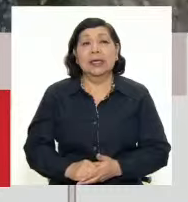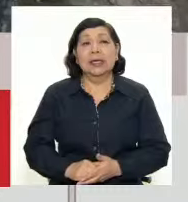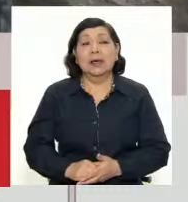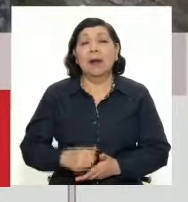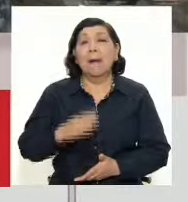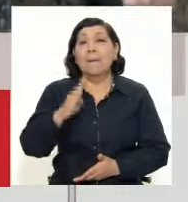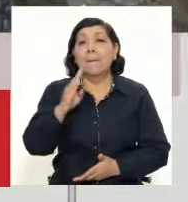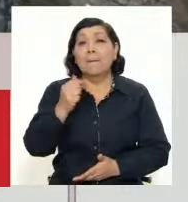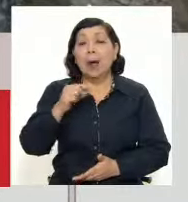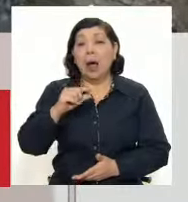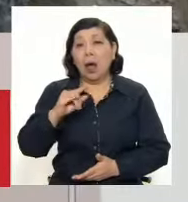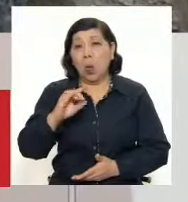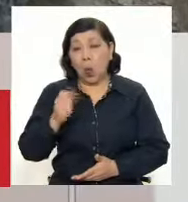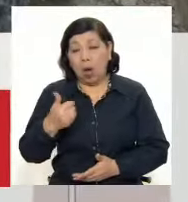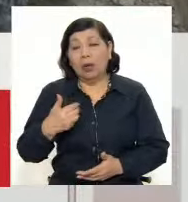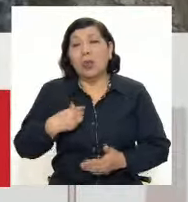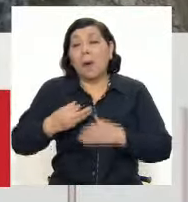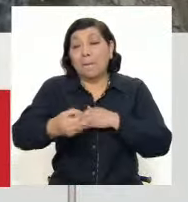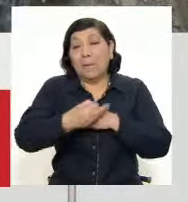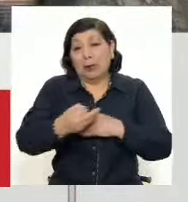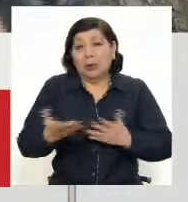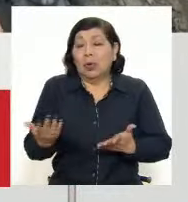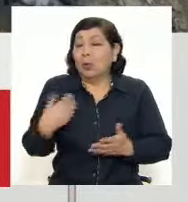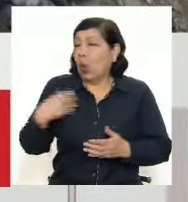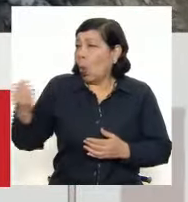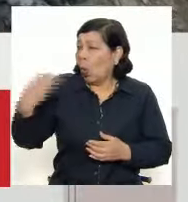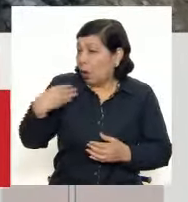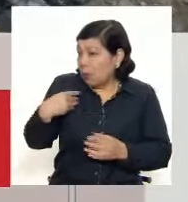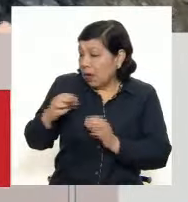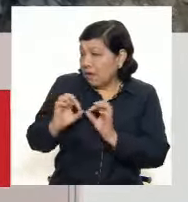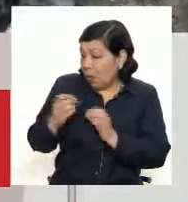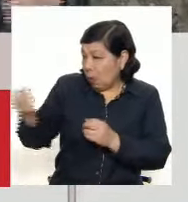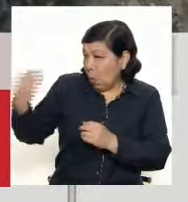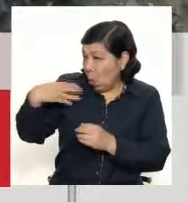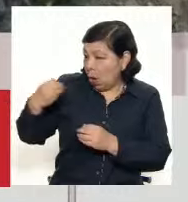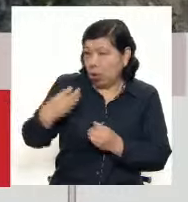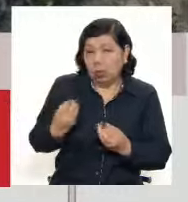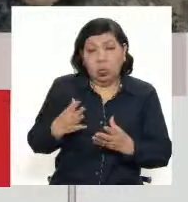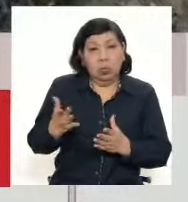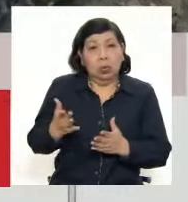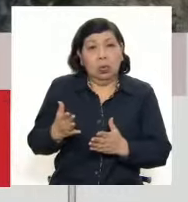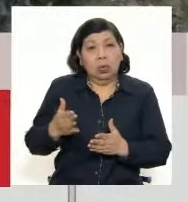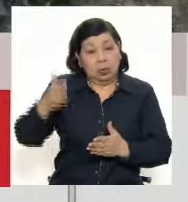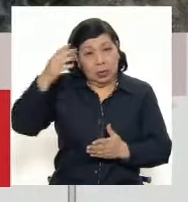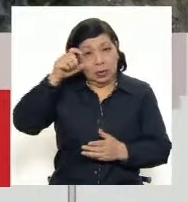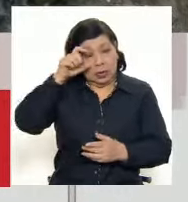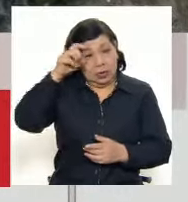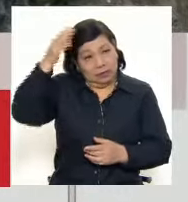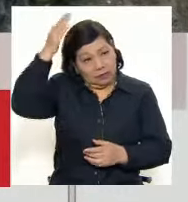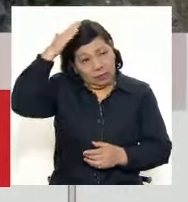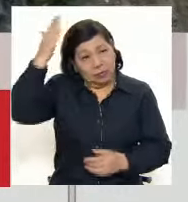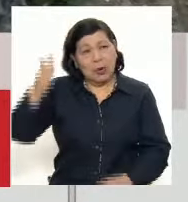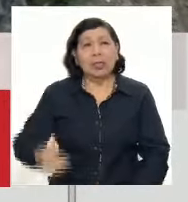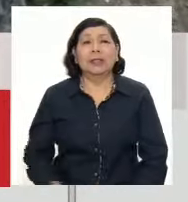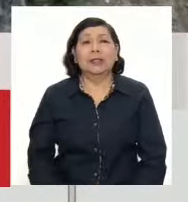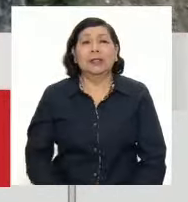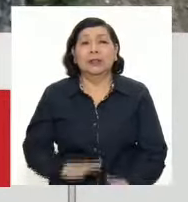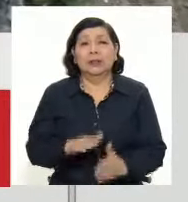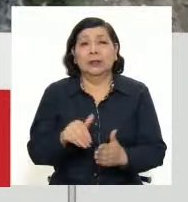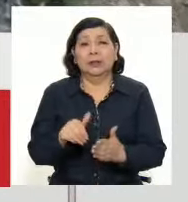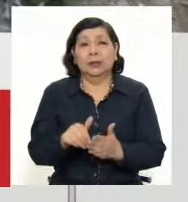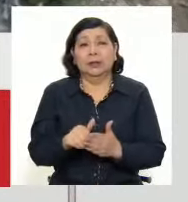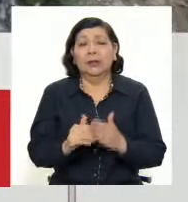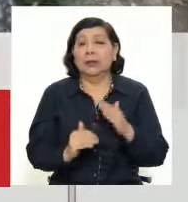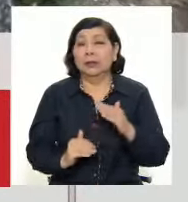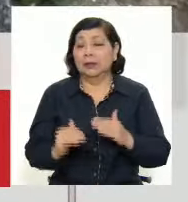en Bagua, en Pichanaki, y como ellos me cuentan, ¿no? O sea, vieron ahí mismo a Vladimiro, a Fujimori, a todos los